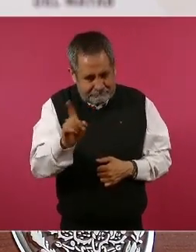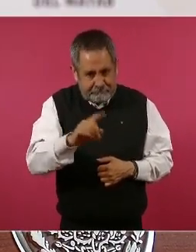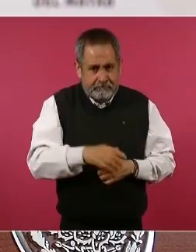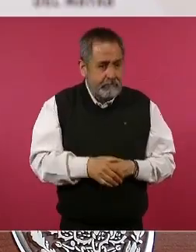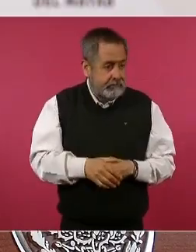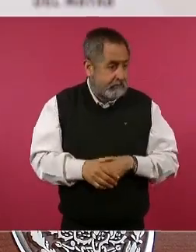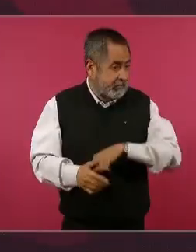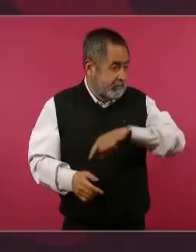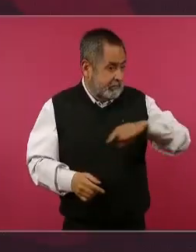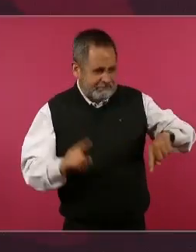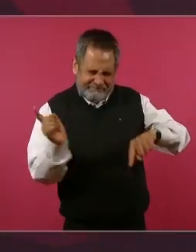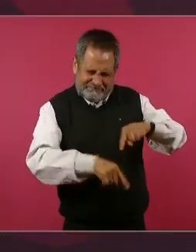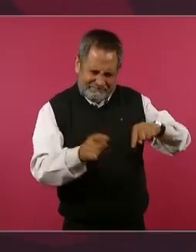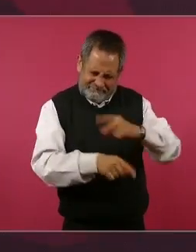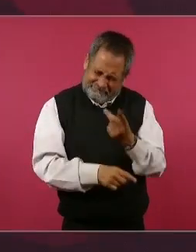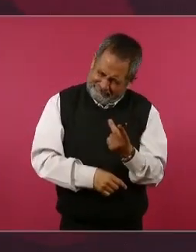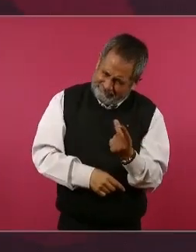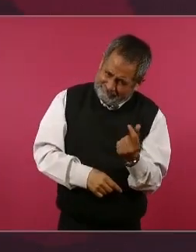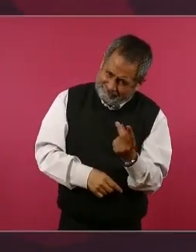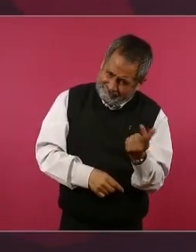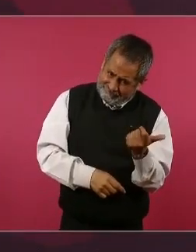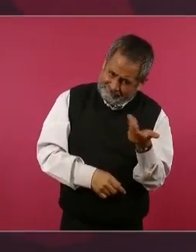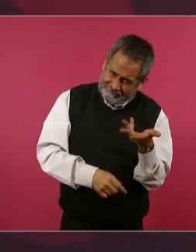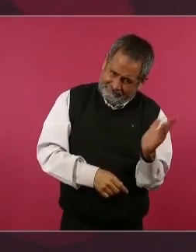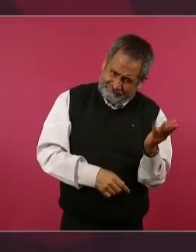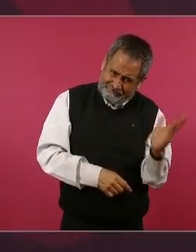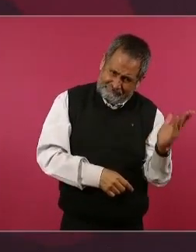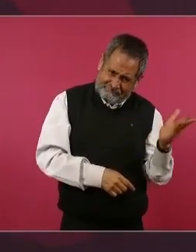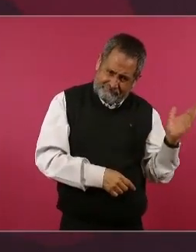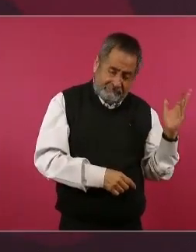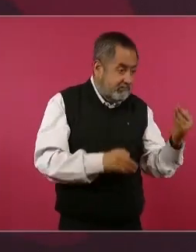Los corrió a todos los ministros.